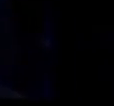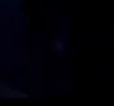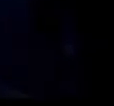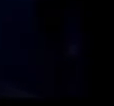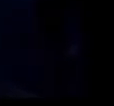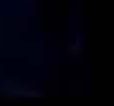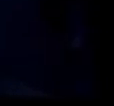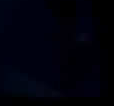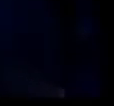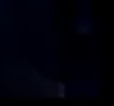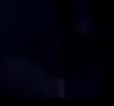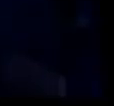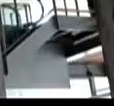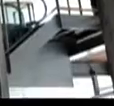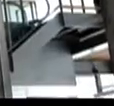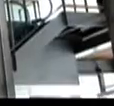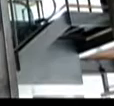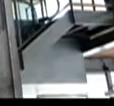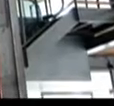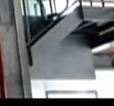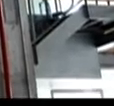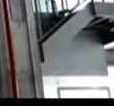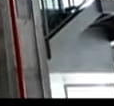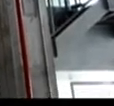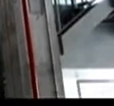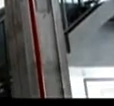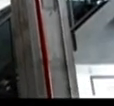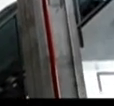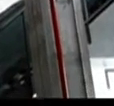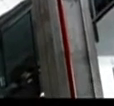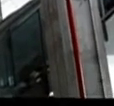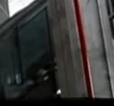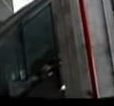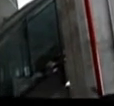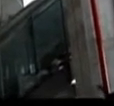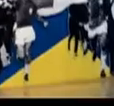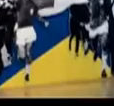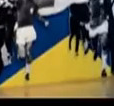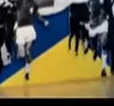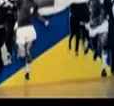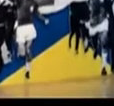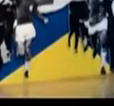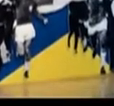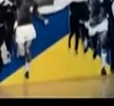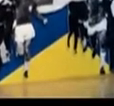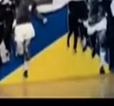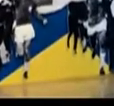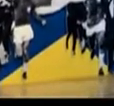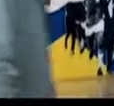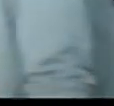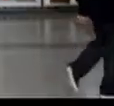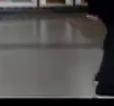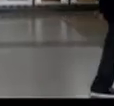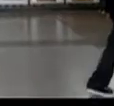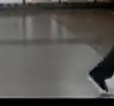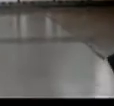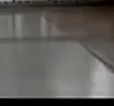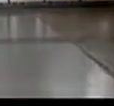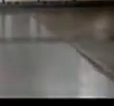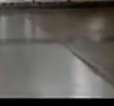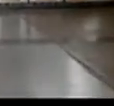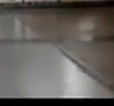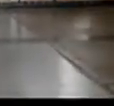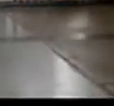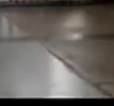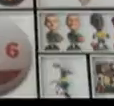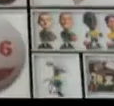que nos muestra las características formativas y educativas de esta disciplina entre pelé garrincha ronaldo romario bebeto